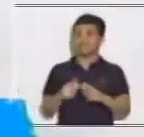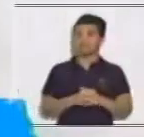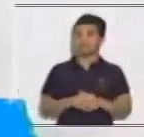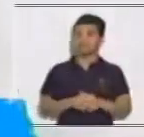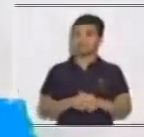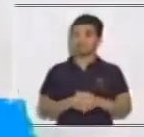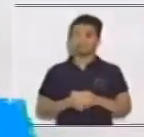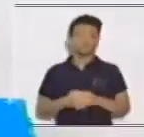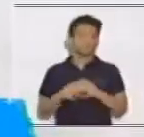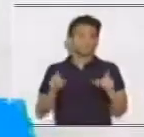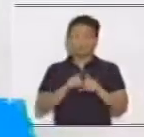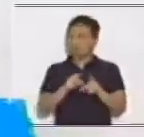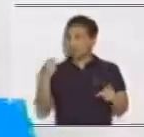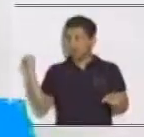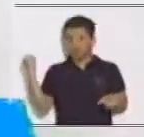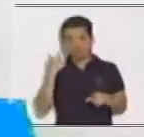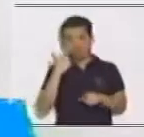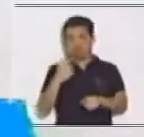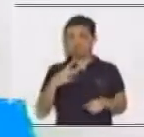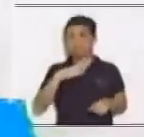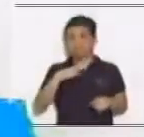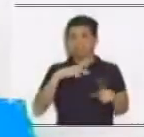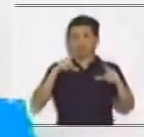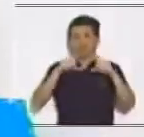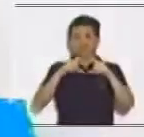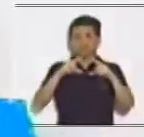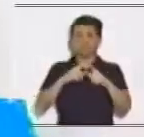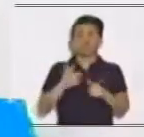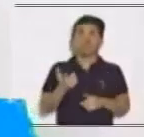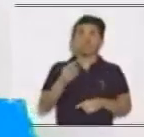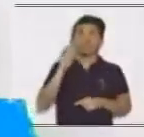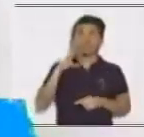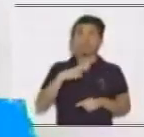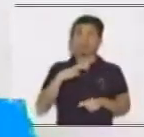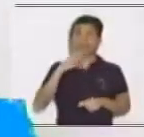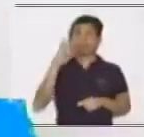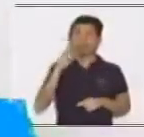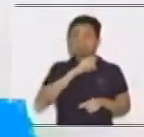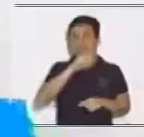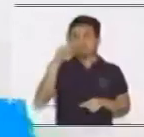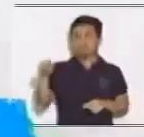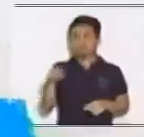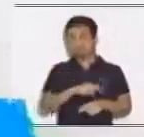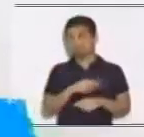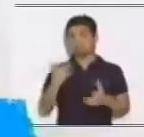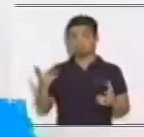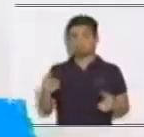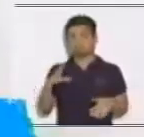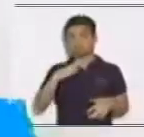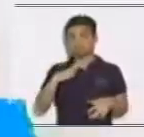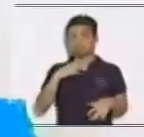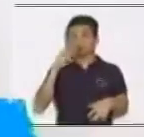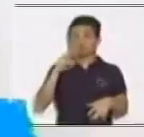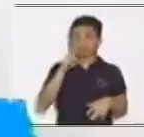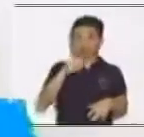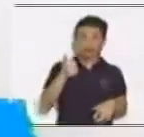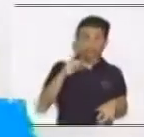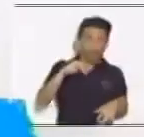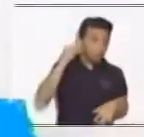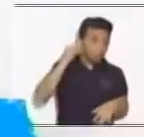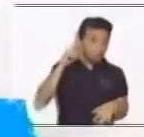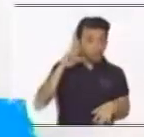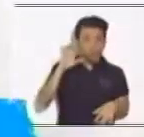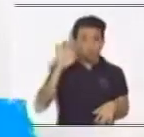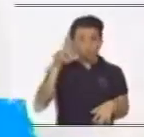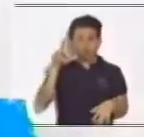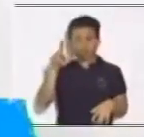todos modos es un triángulo. Es una figura de tres lados que tiene tres ángulos, que tiene tres vértices. Eso